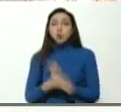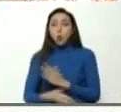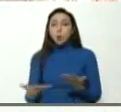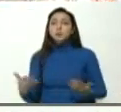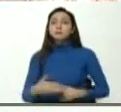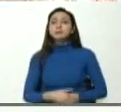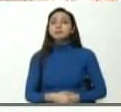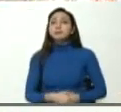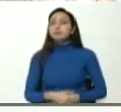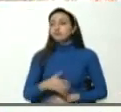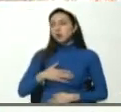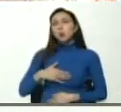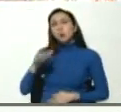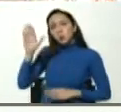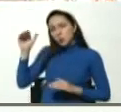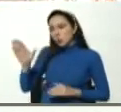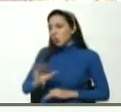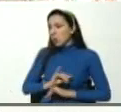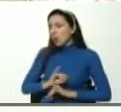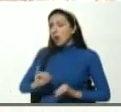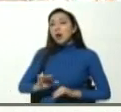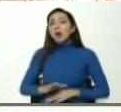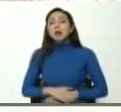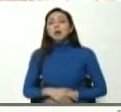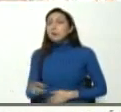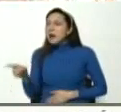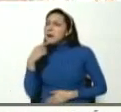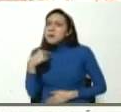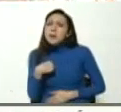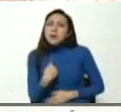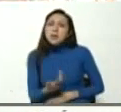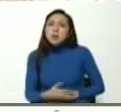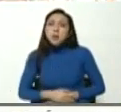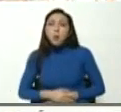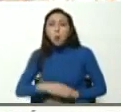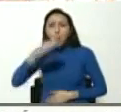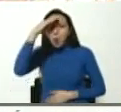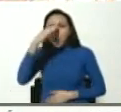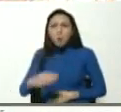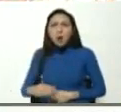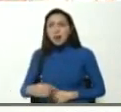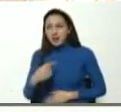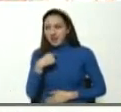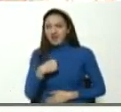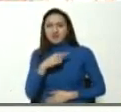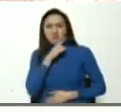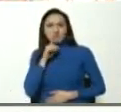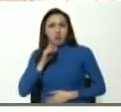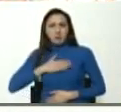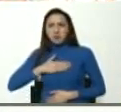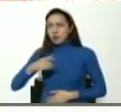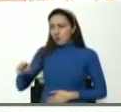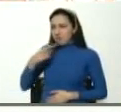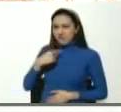y luego me despedí de él y me dijo comandante presidente como él me decía